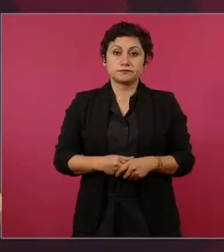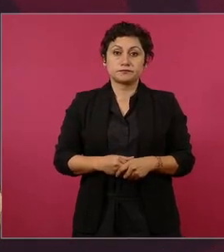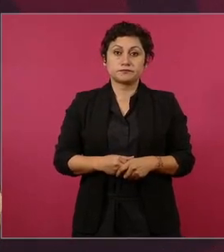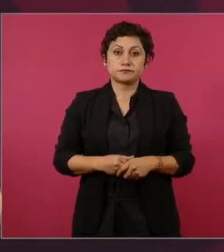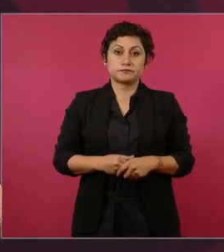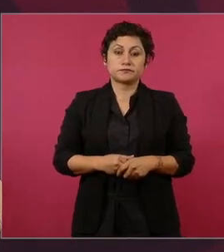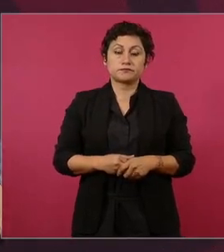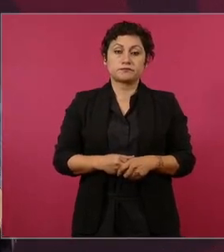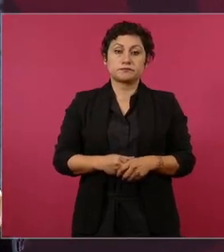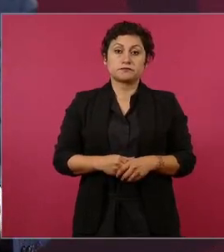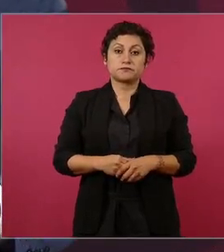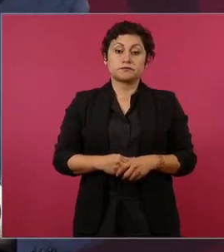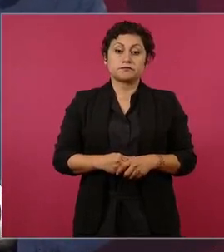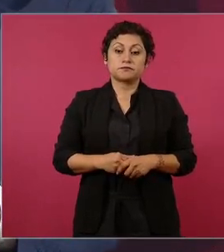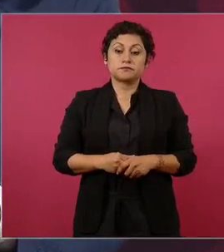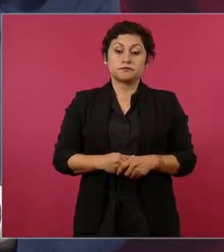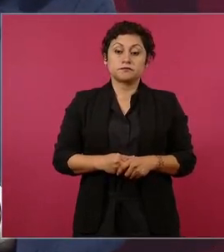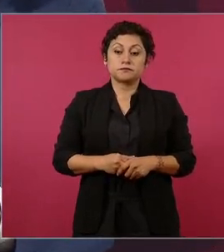me pueden